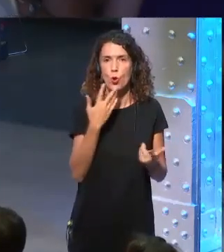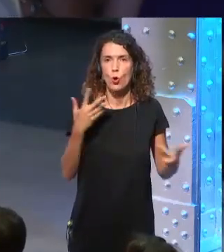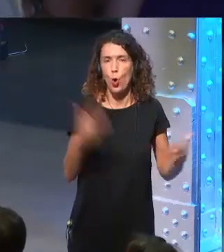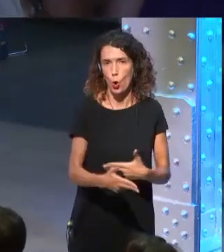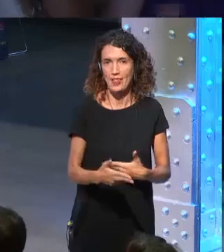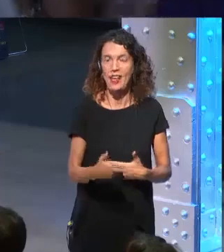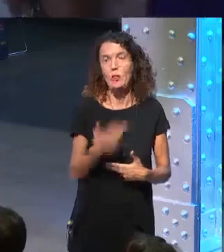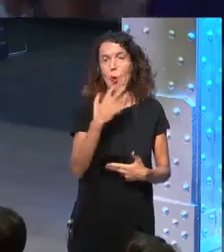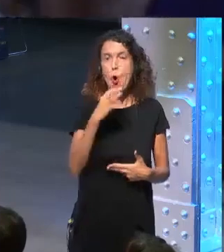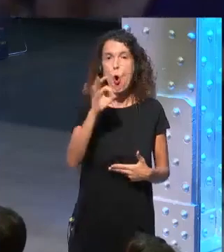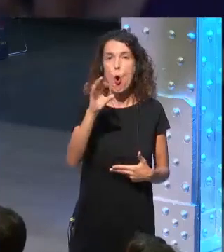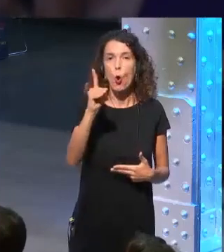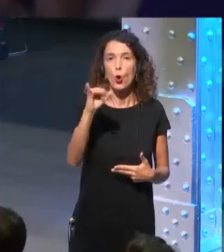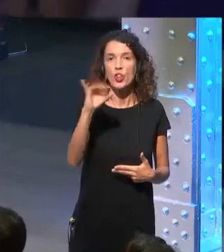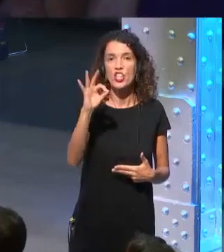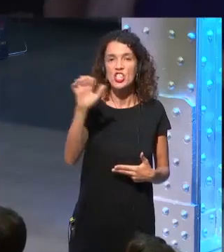la Odisea,